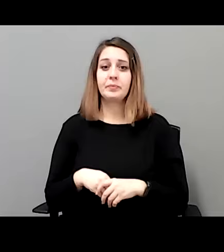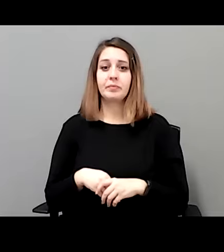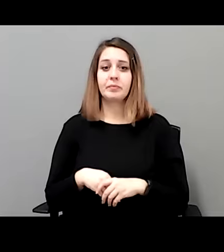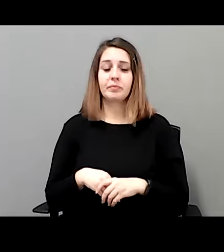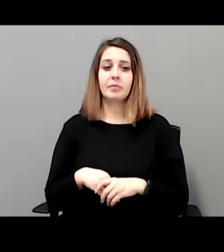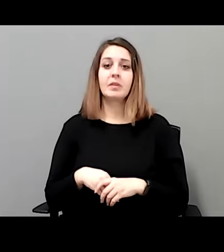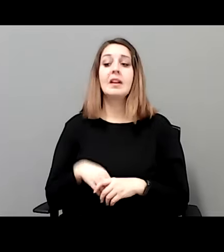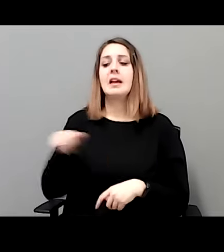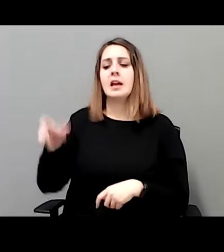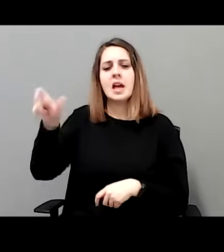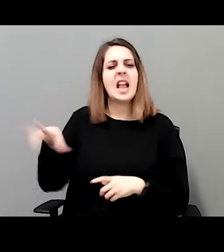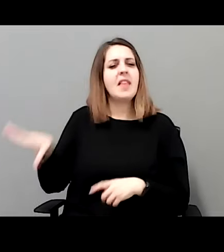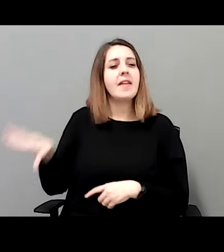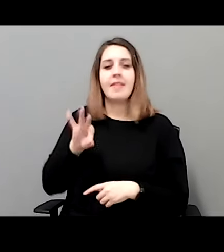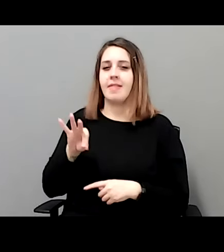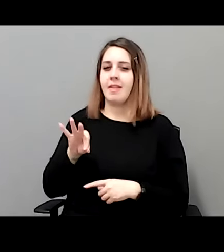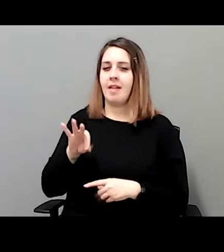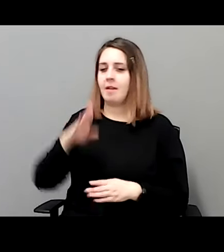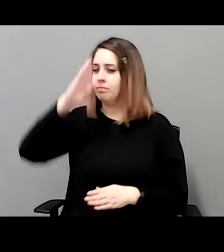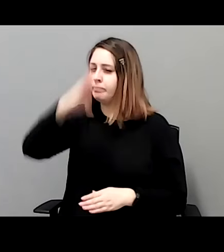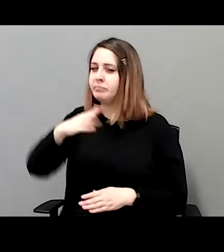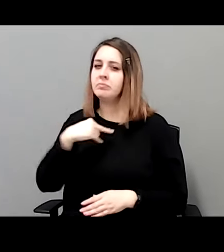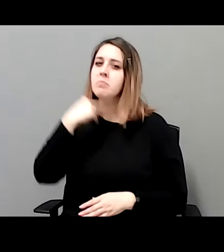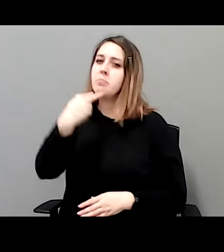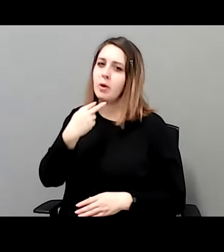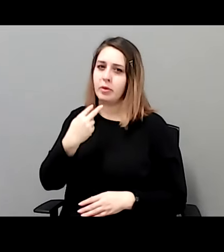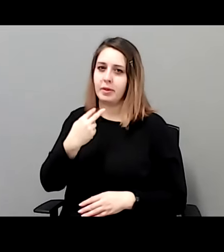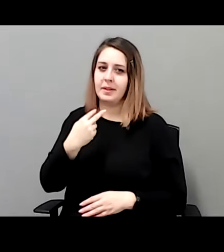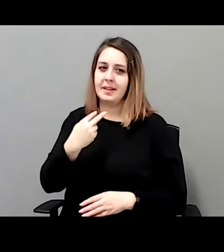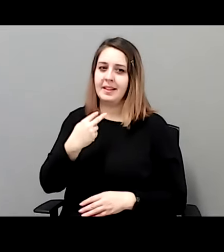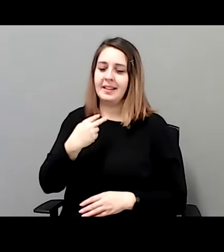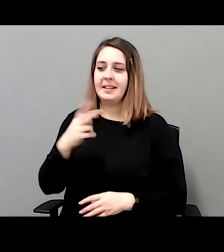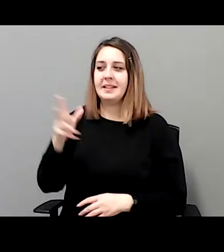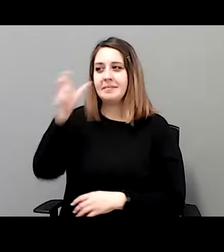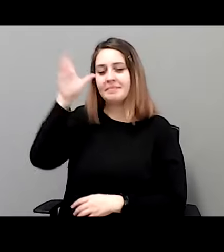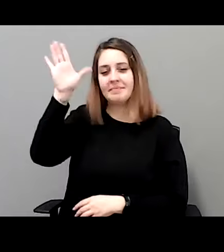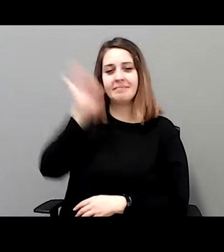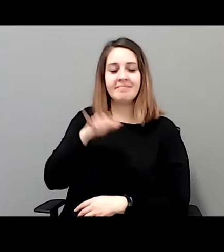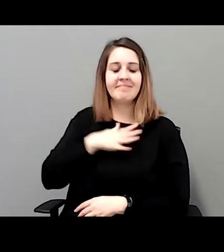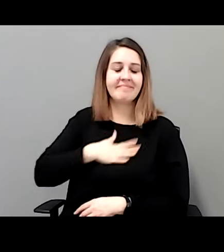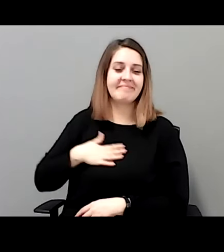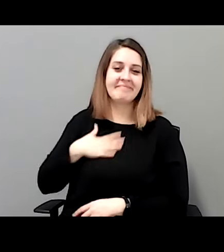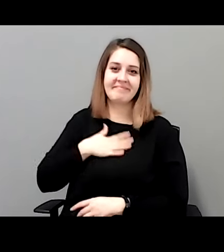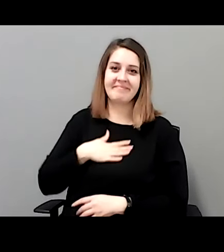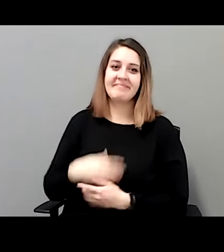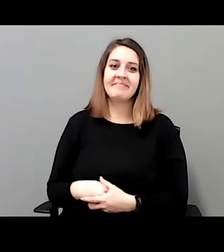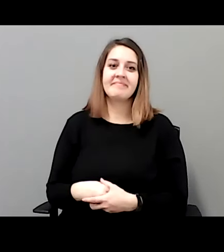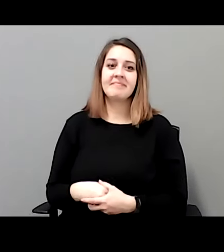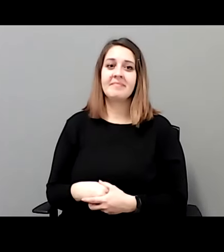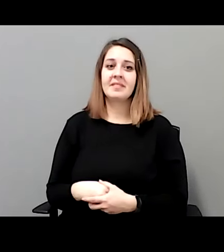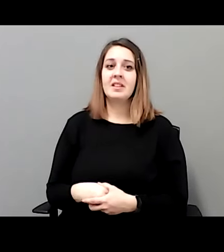Ella era decidida, ella tenía su voz y daba mucho gusto escucharla. Por